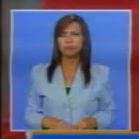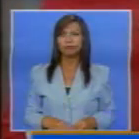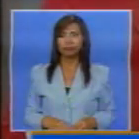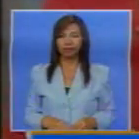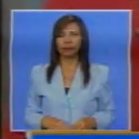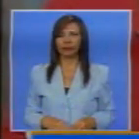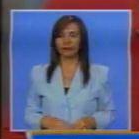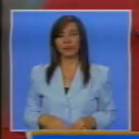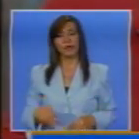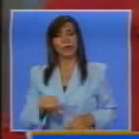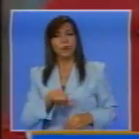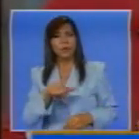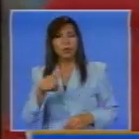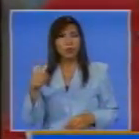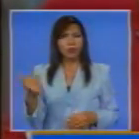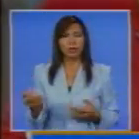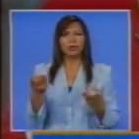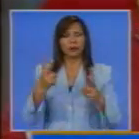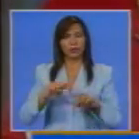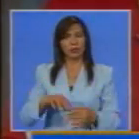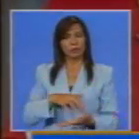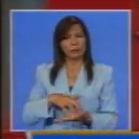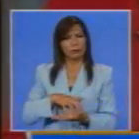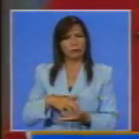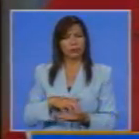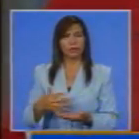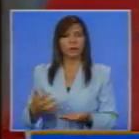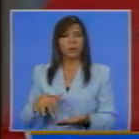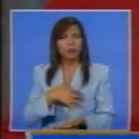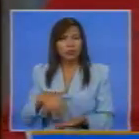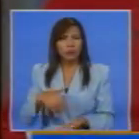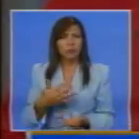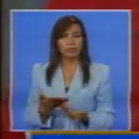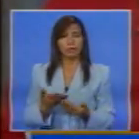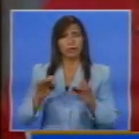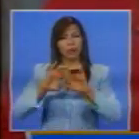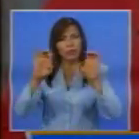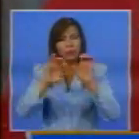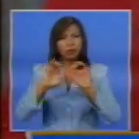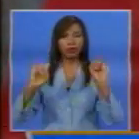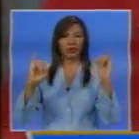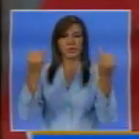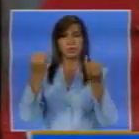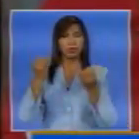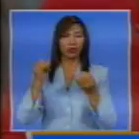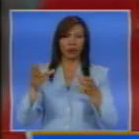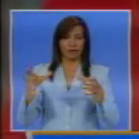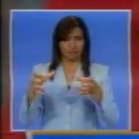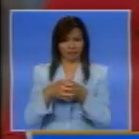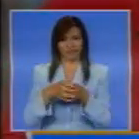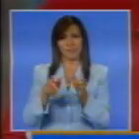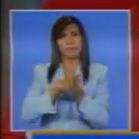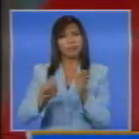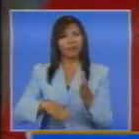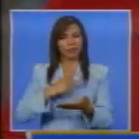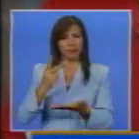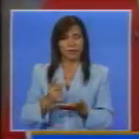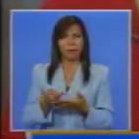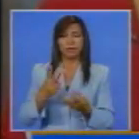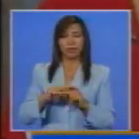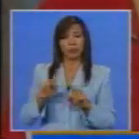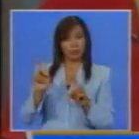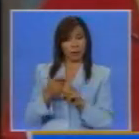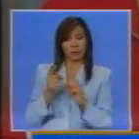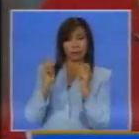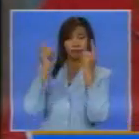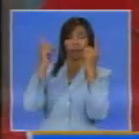Otros sectores que reaccionan son el industrial y el Colegio de Abogados de Pichincha, pues se muestran